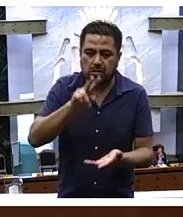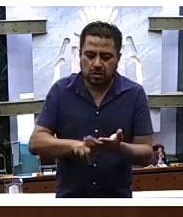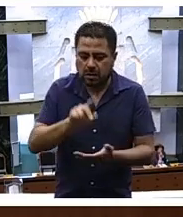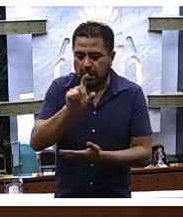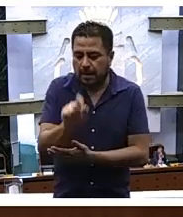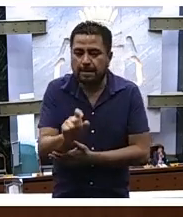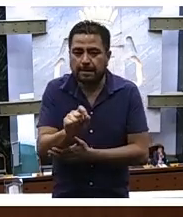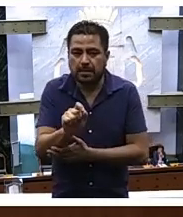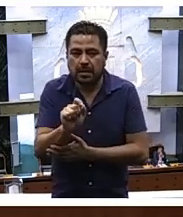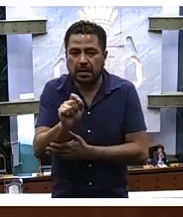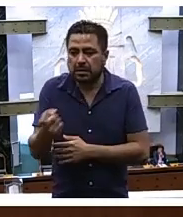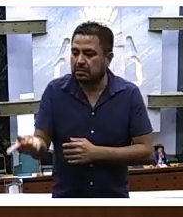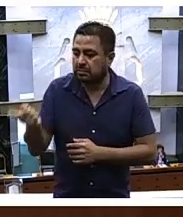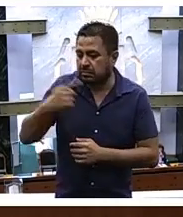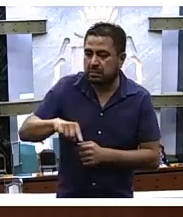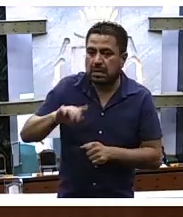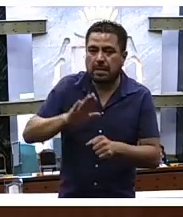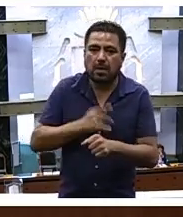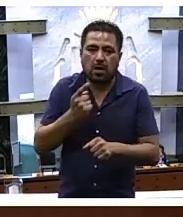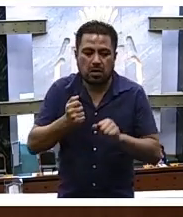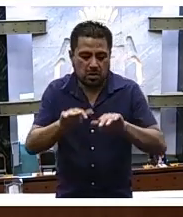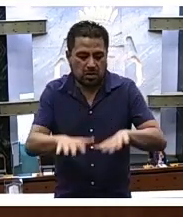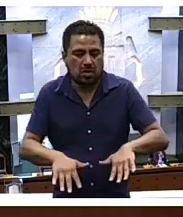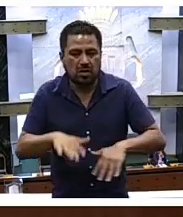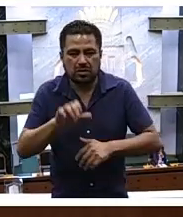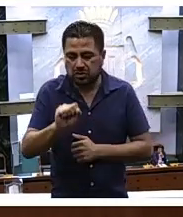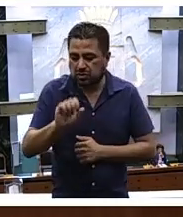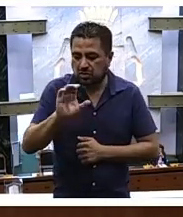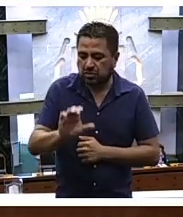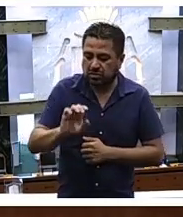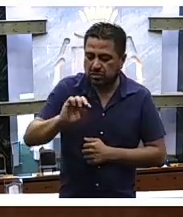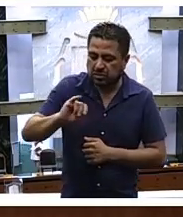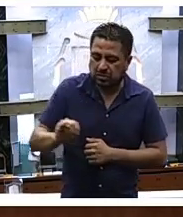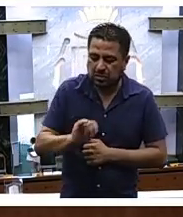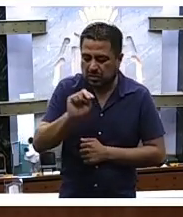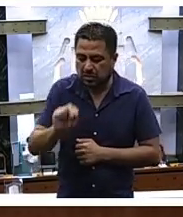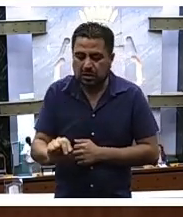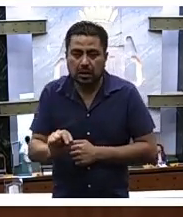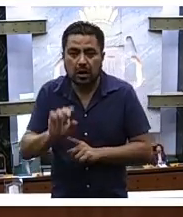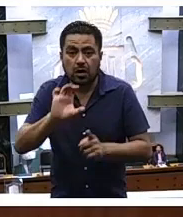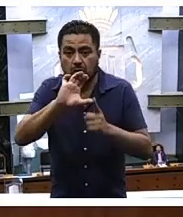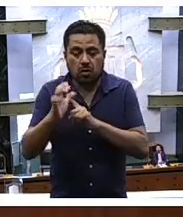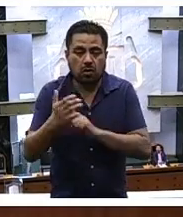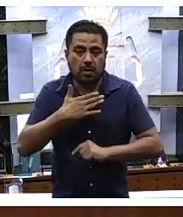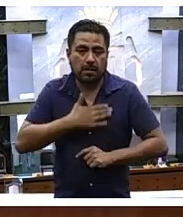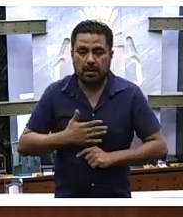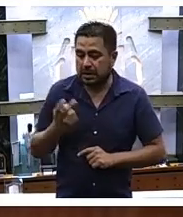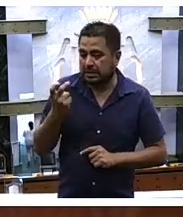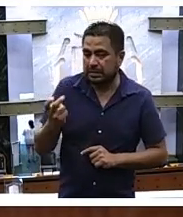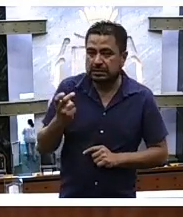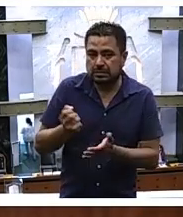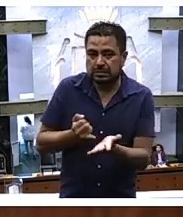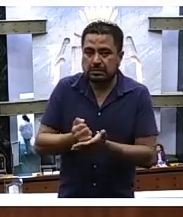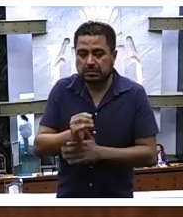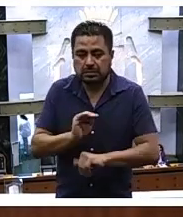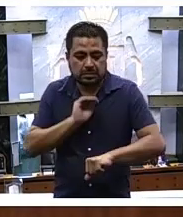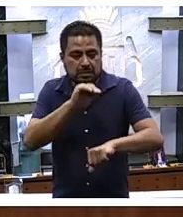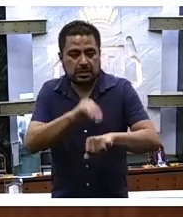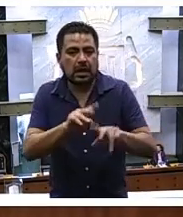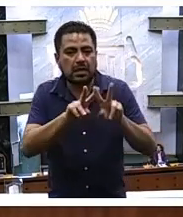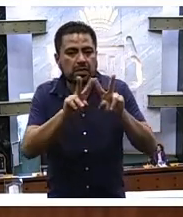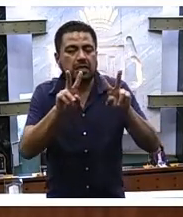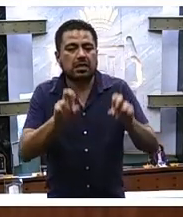136/2020, emitida por el Pleno de la Suprema Corte de Justicia de la Nación, esta Comisión de Justicia, dictaminadora del presente